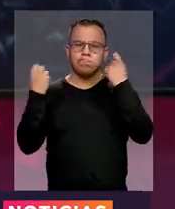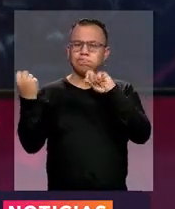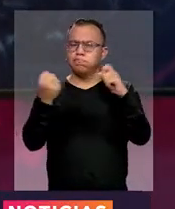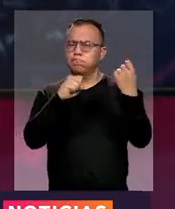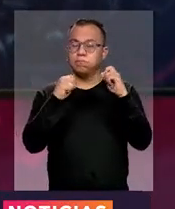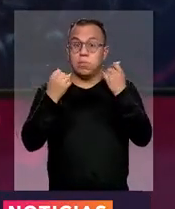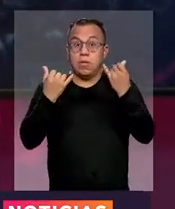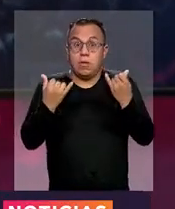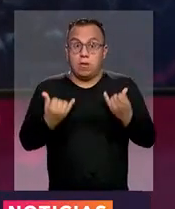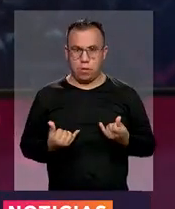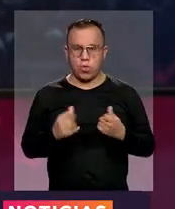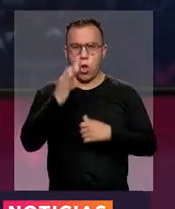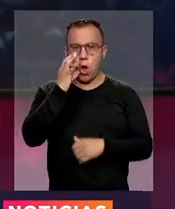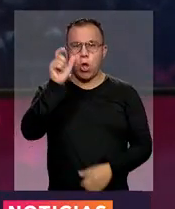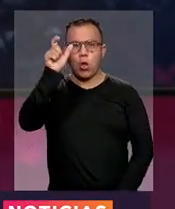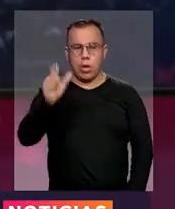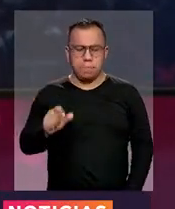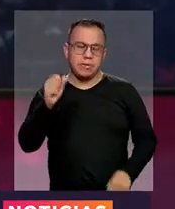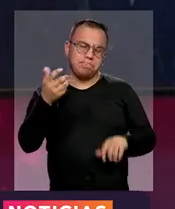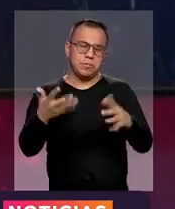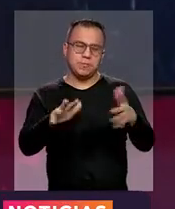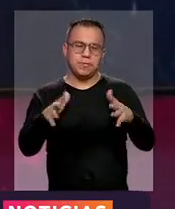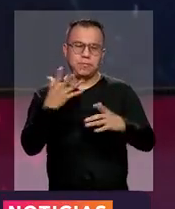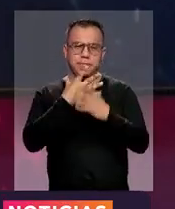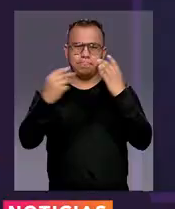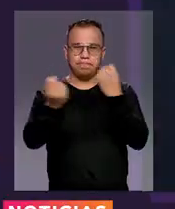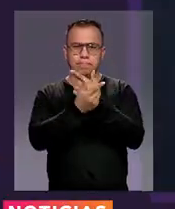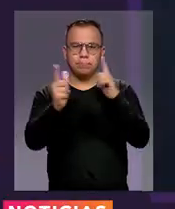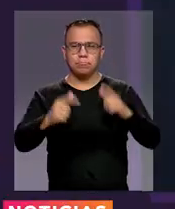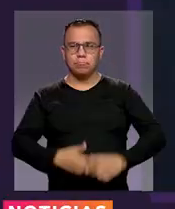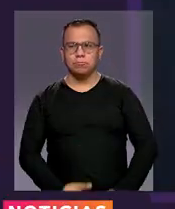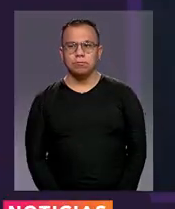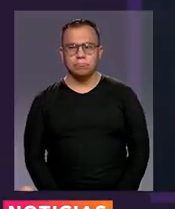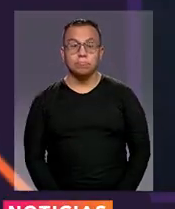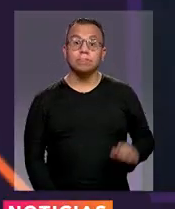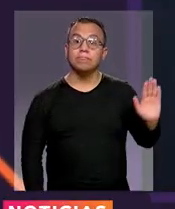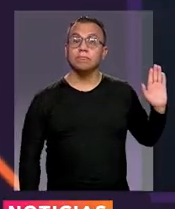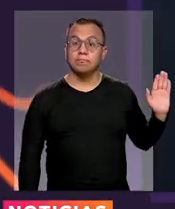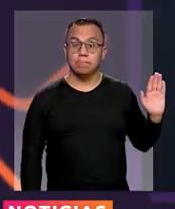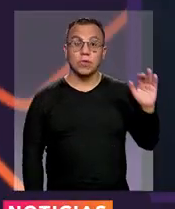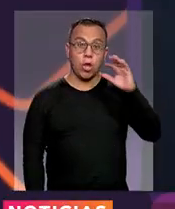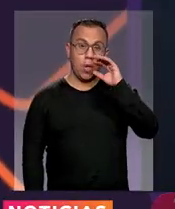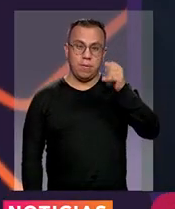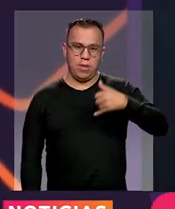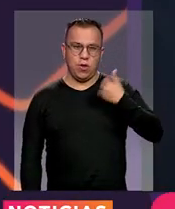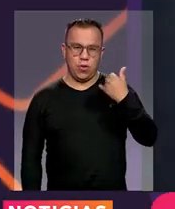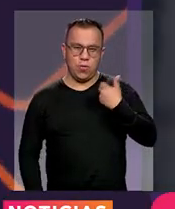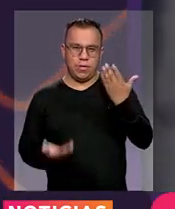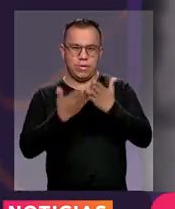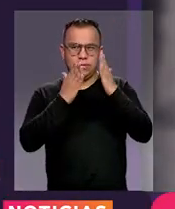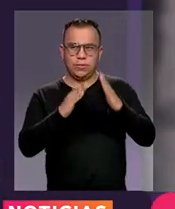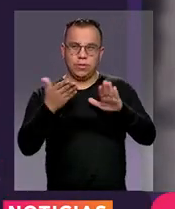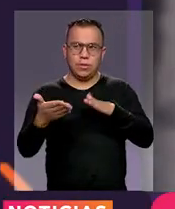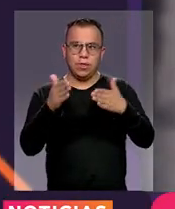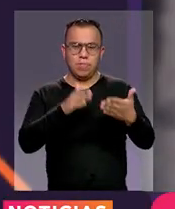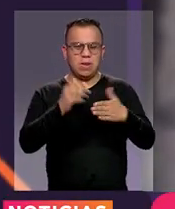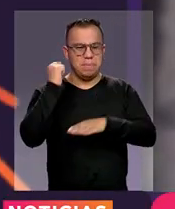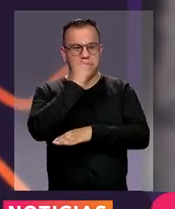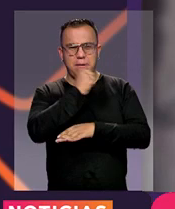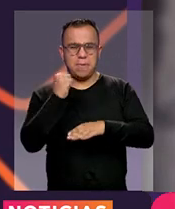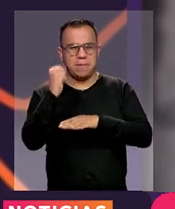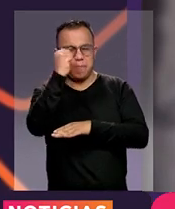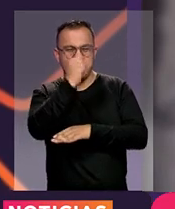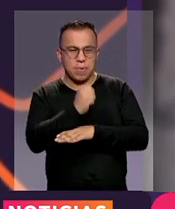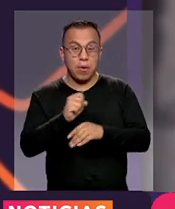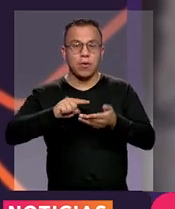preocupación. Señalan que el hombre podría quedar en libertad. El agresor del joven estudiante que murió tras recibir varias